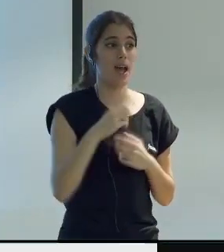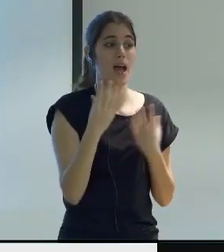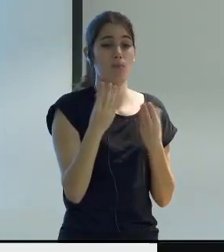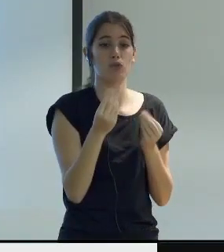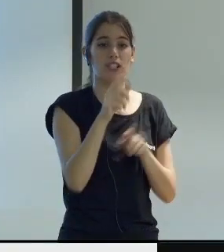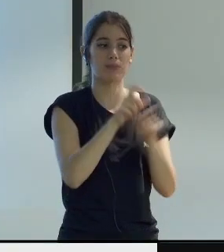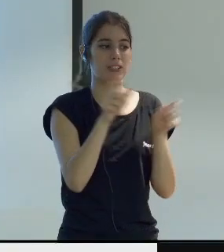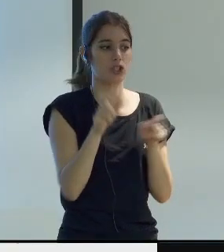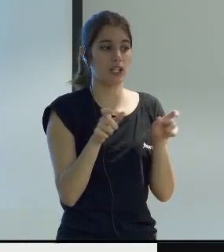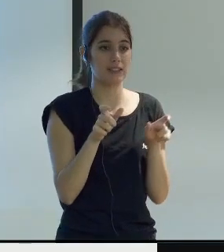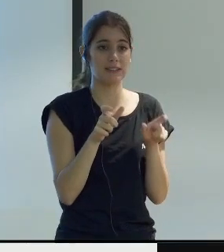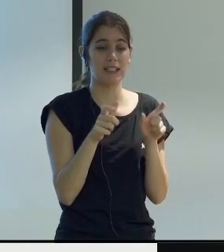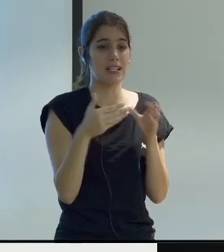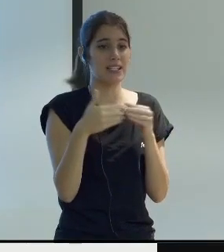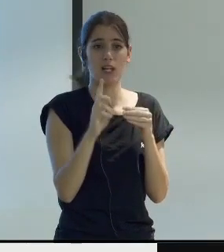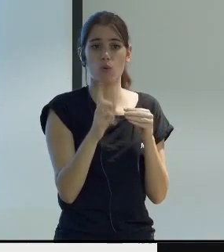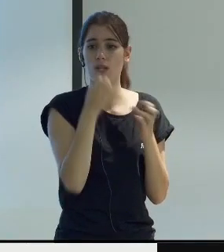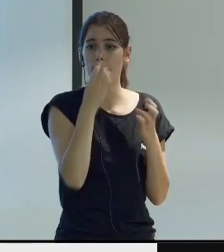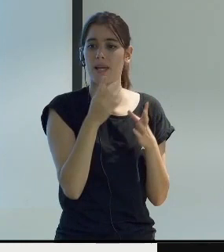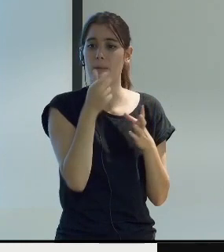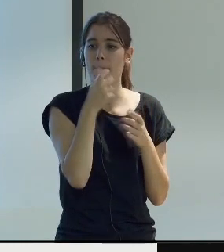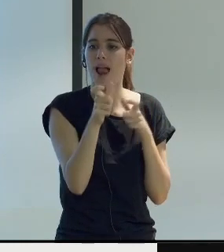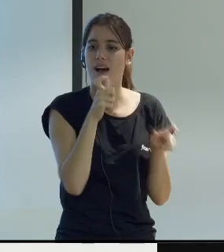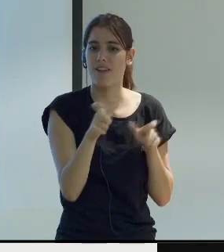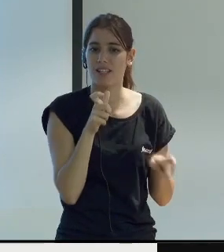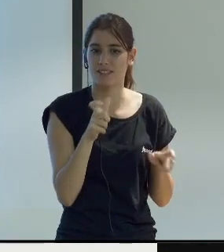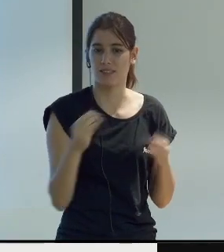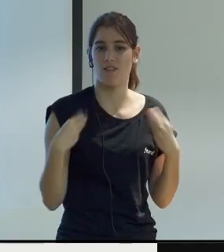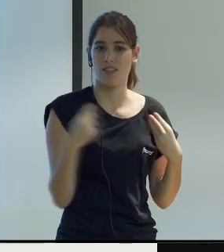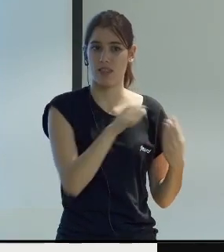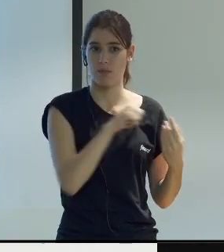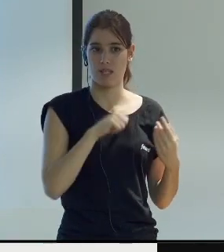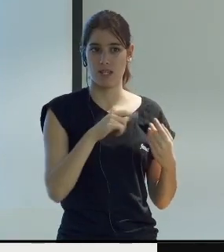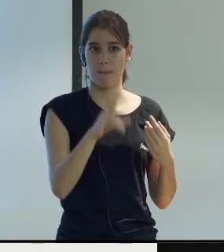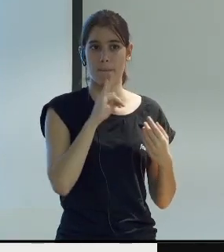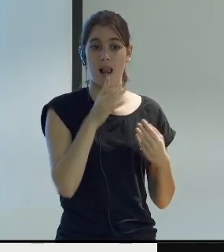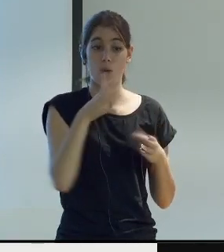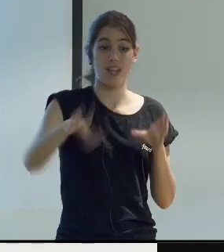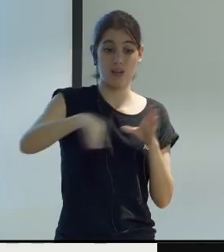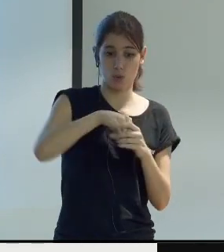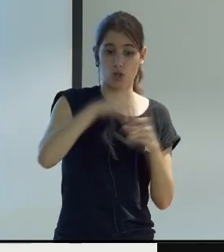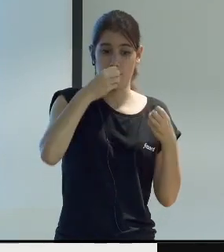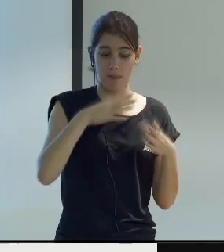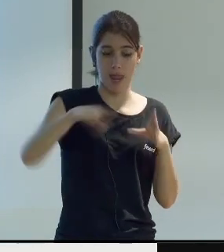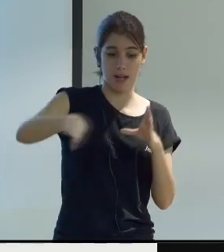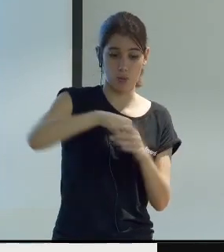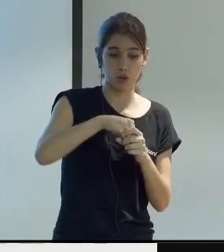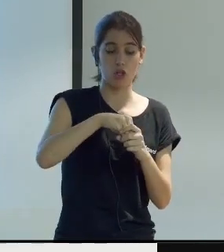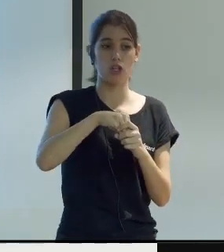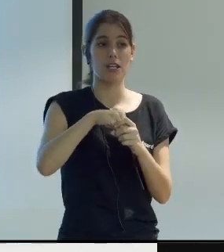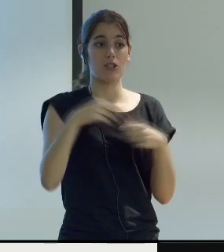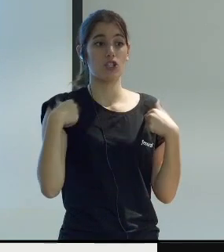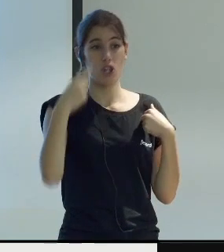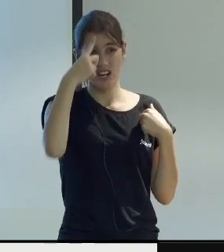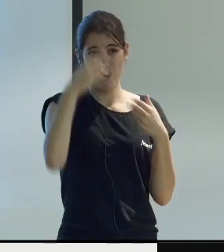personas que no utilizan correctamente la terminología de la vida independiente, de la inclusión. Y yo creo que